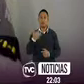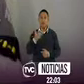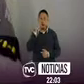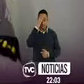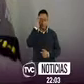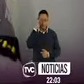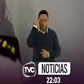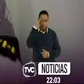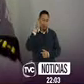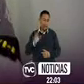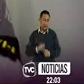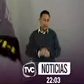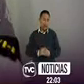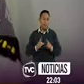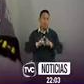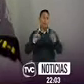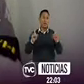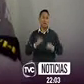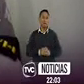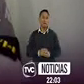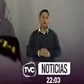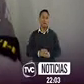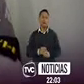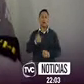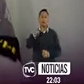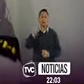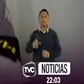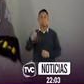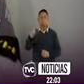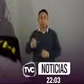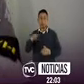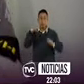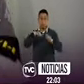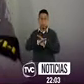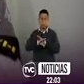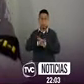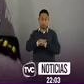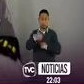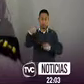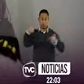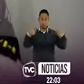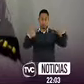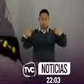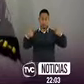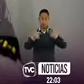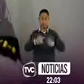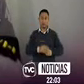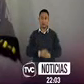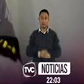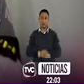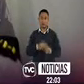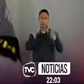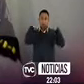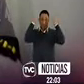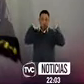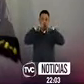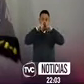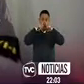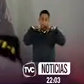lo que nos complica es que las personas que ingresaron al asalto están